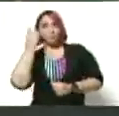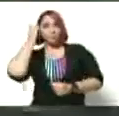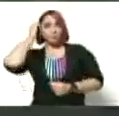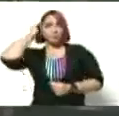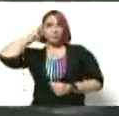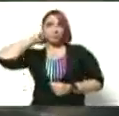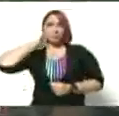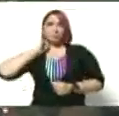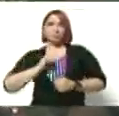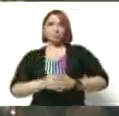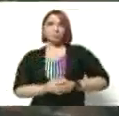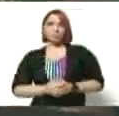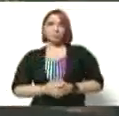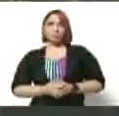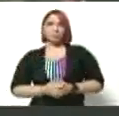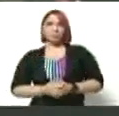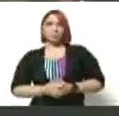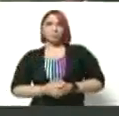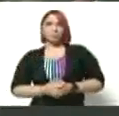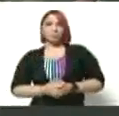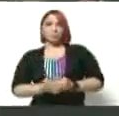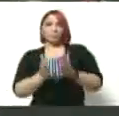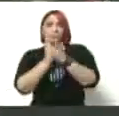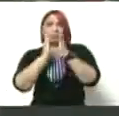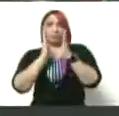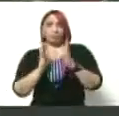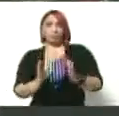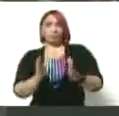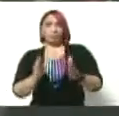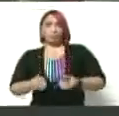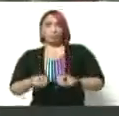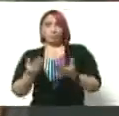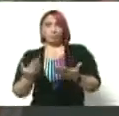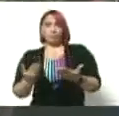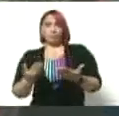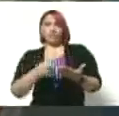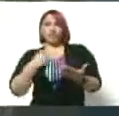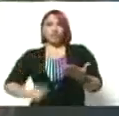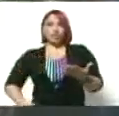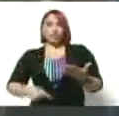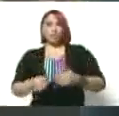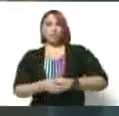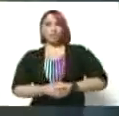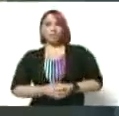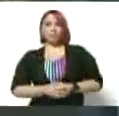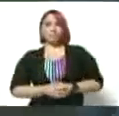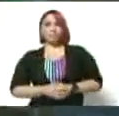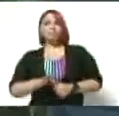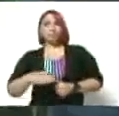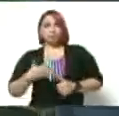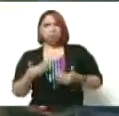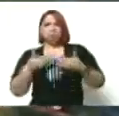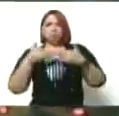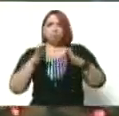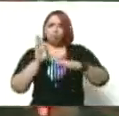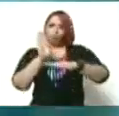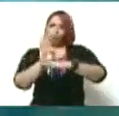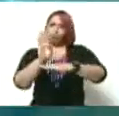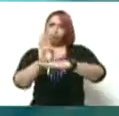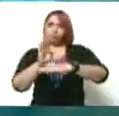que ella va a recibir ya es estudiante le vamos a colocar la haberos él también para poder garantizar su protección